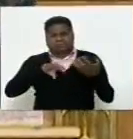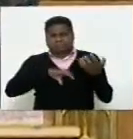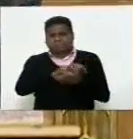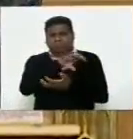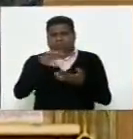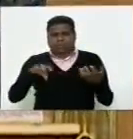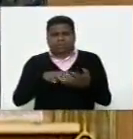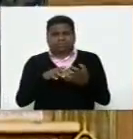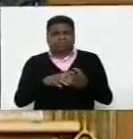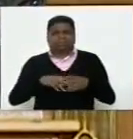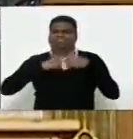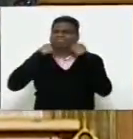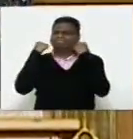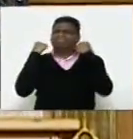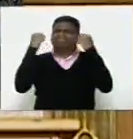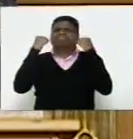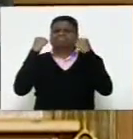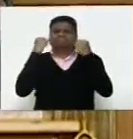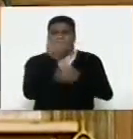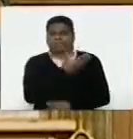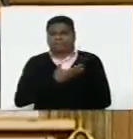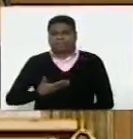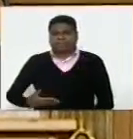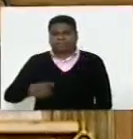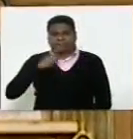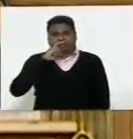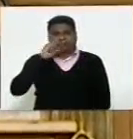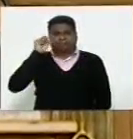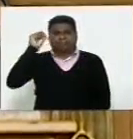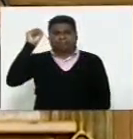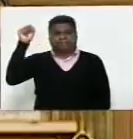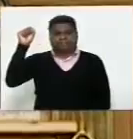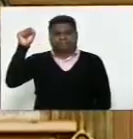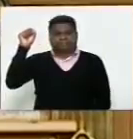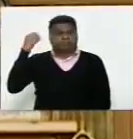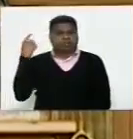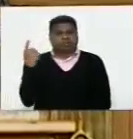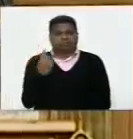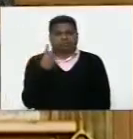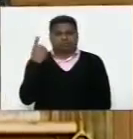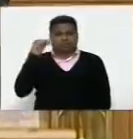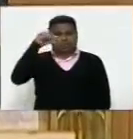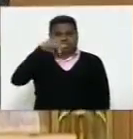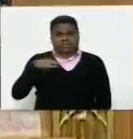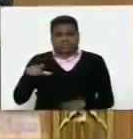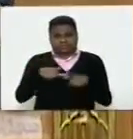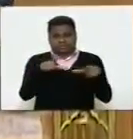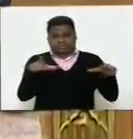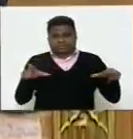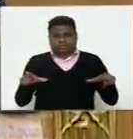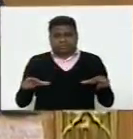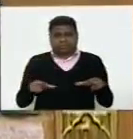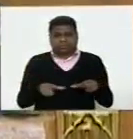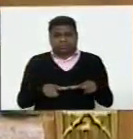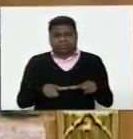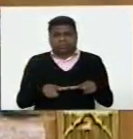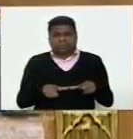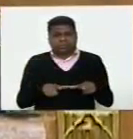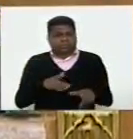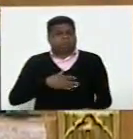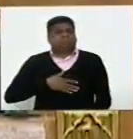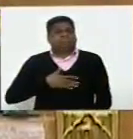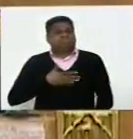la valentía de nuestro presidente Nicolás Maduro, solo aquí en este escenario, pues era